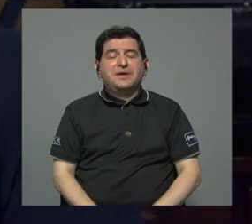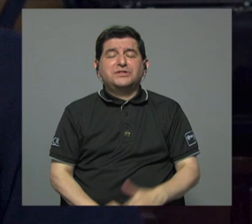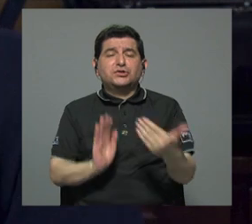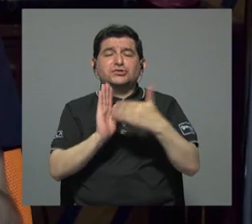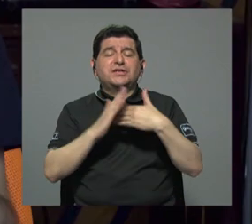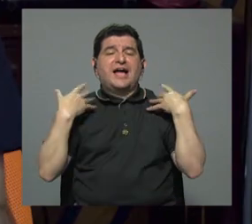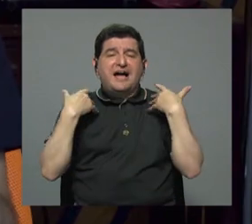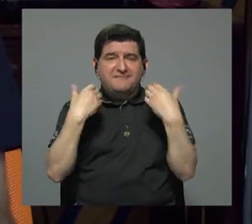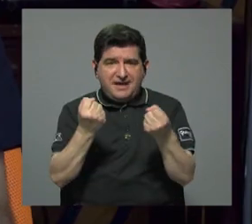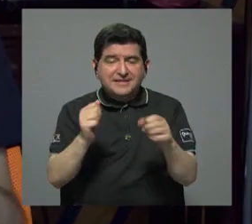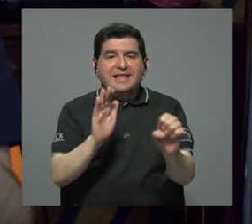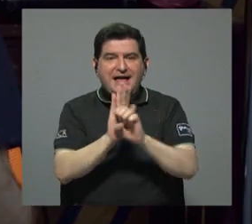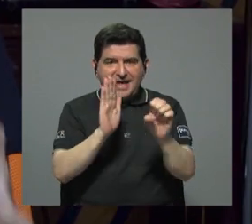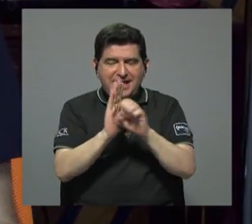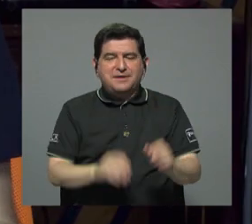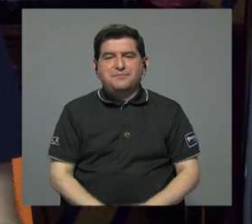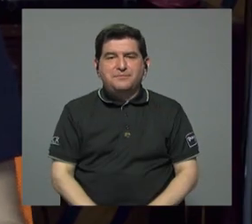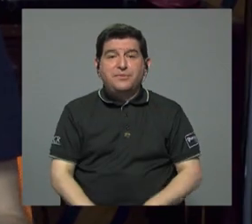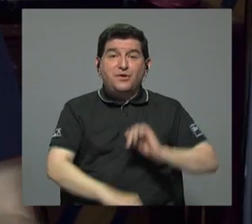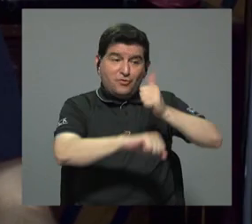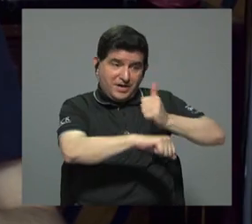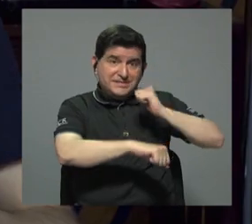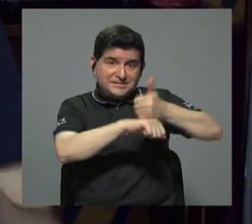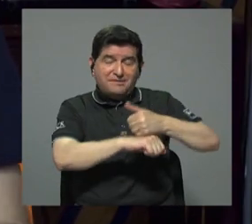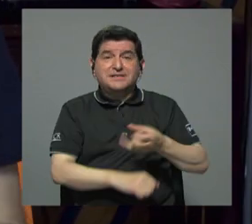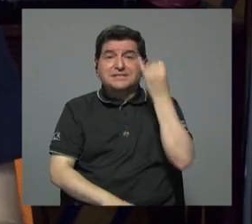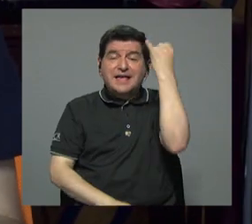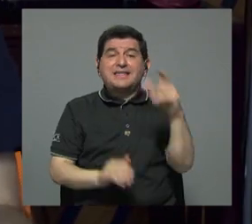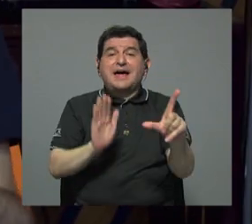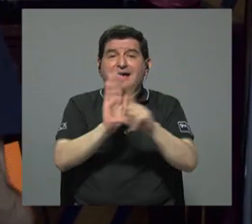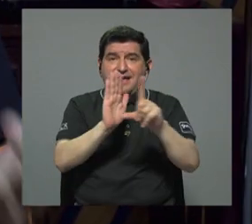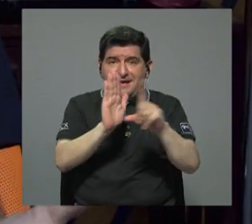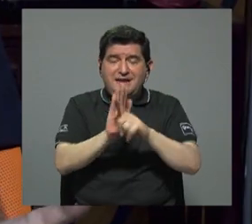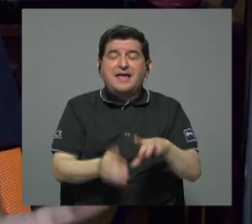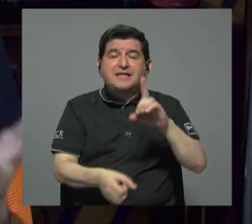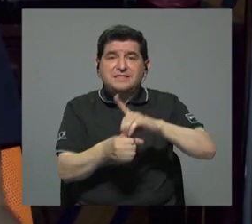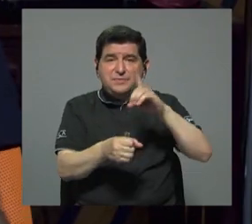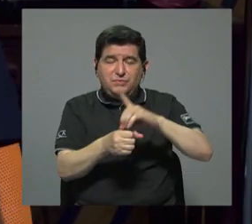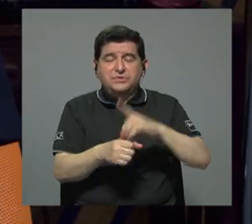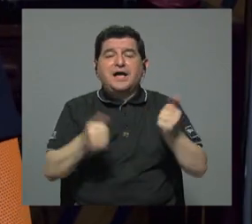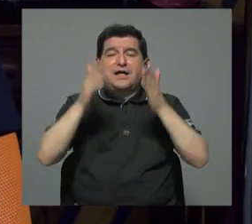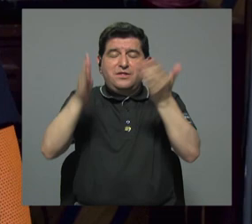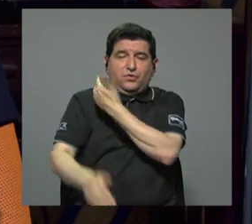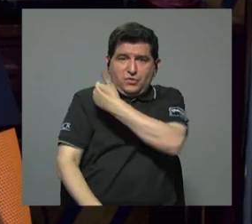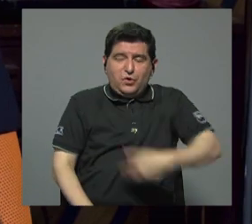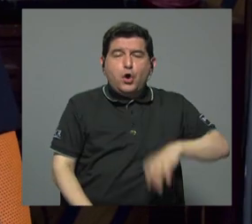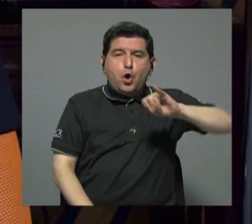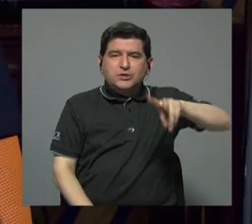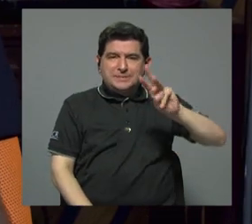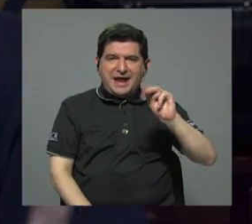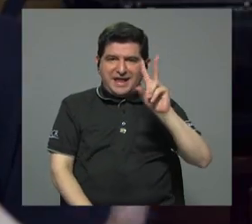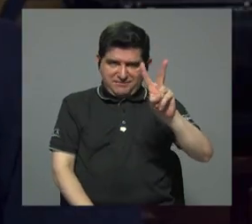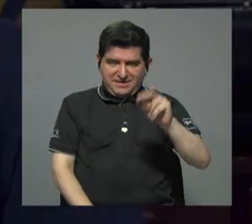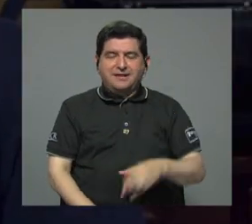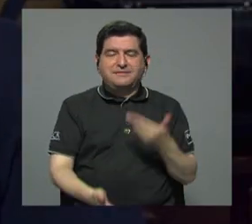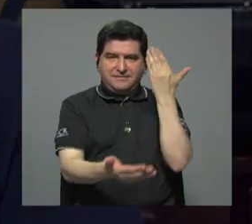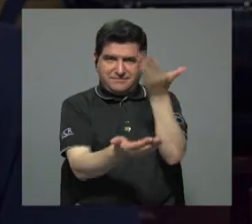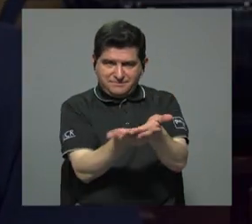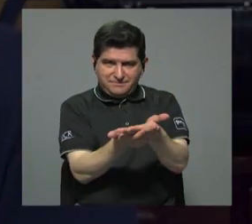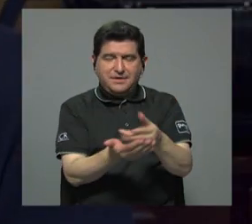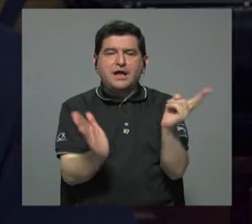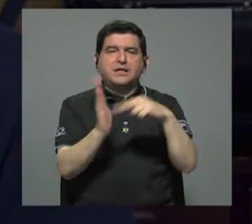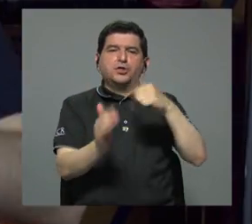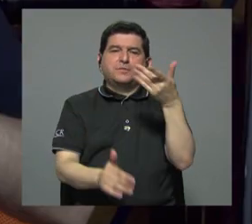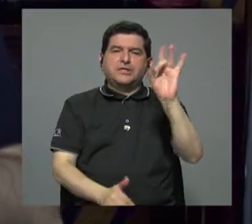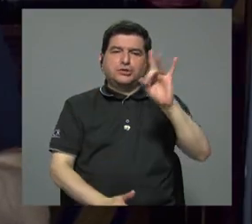para la salud tal como están definidos en una iniciativa de ley que el diputado y candidato presidencial josé maría villalta propuso en el